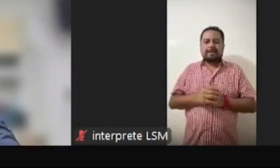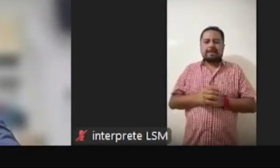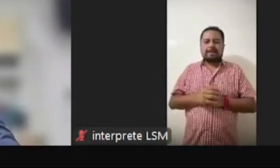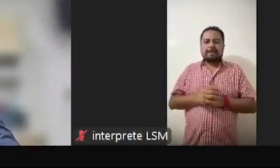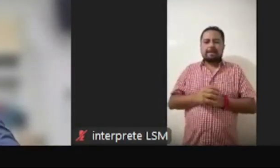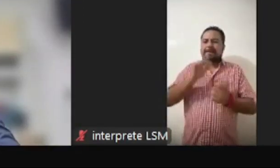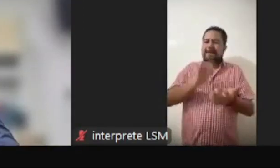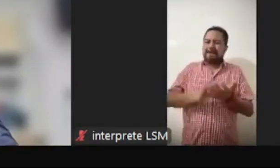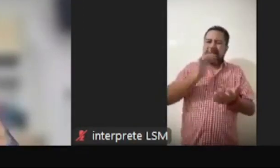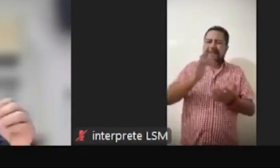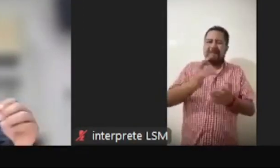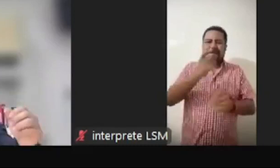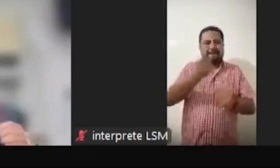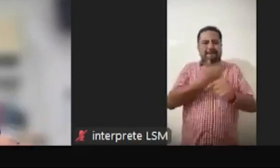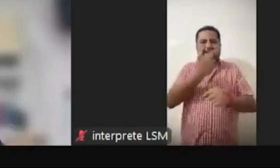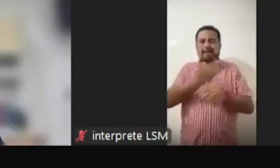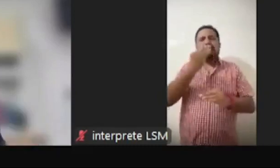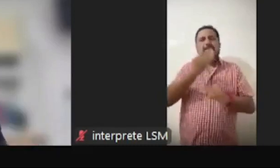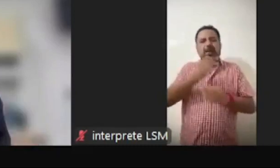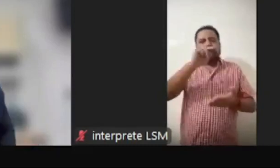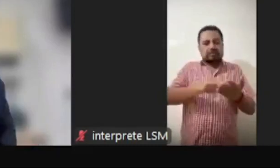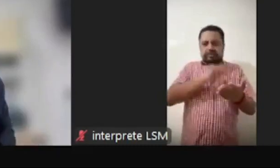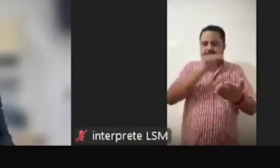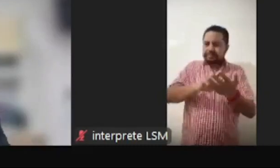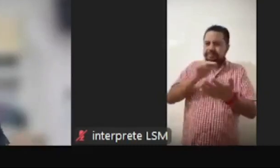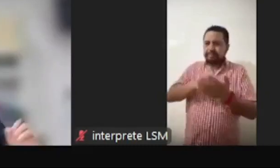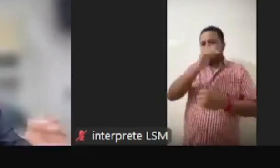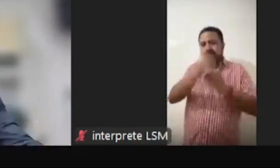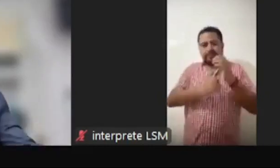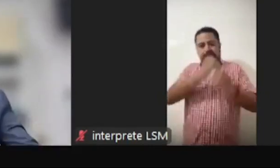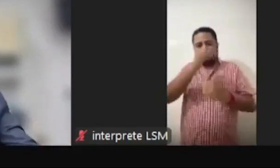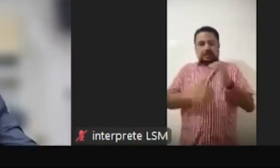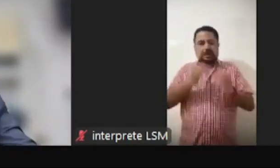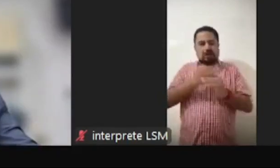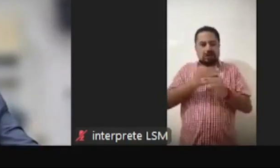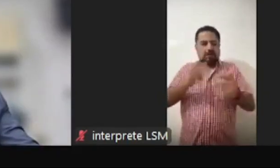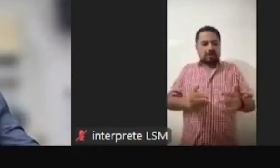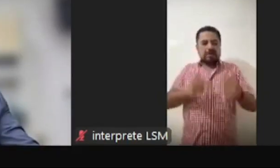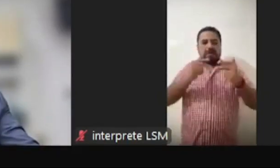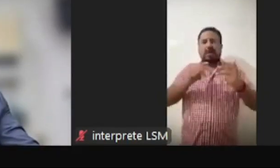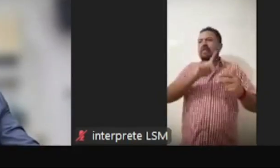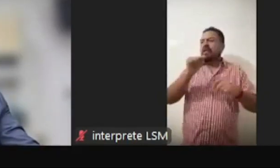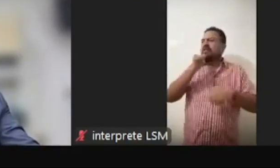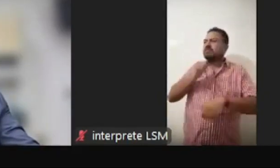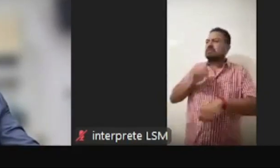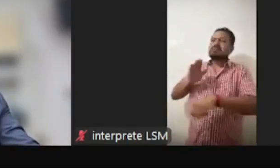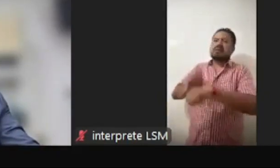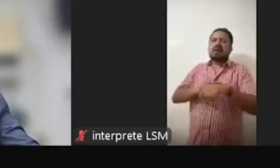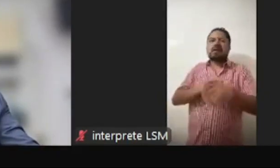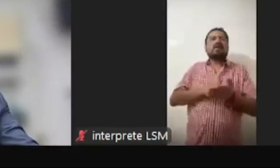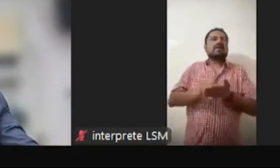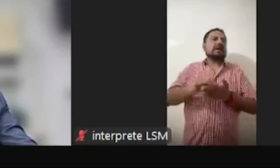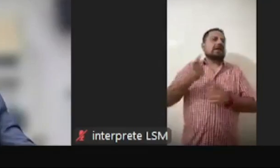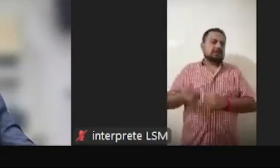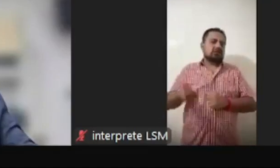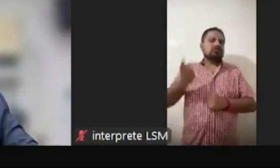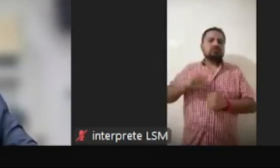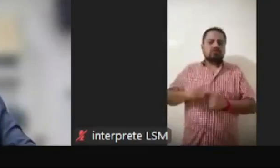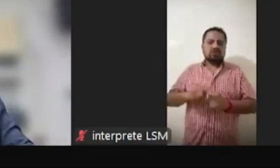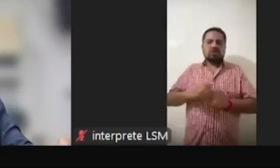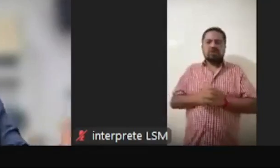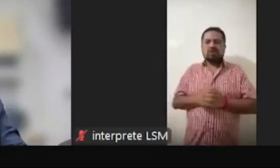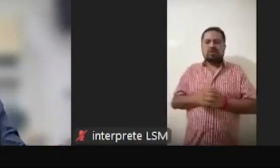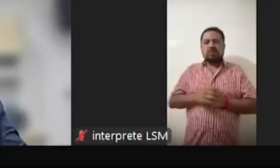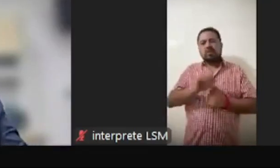Gracias, secretario. Sírvase recabar las firmas a la conclusión de esta sesión y en consecuencia notifíquese cómo en derecho corresponde. El